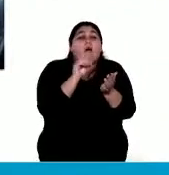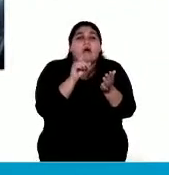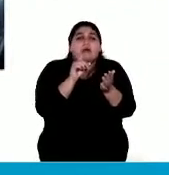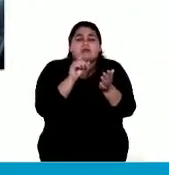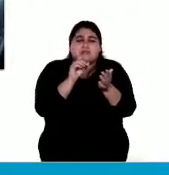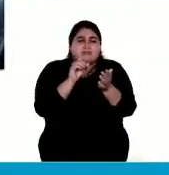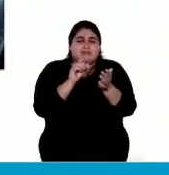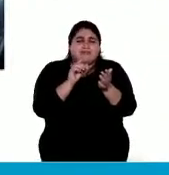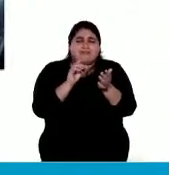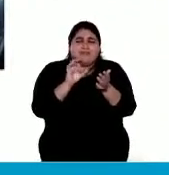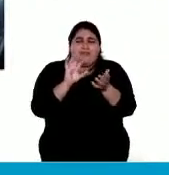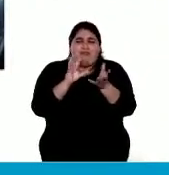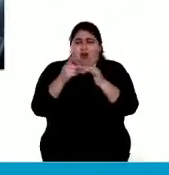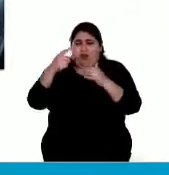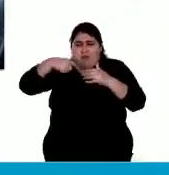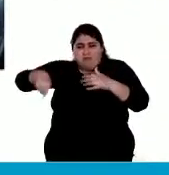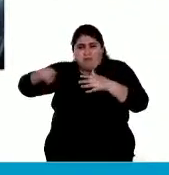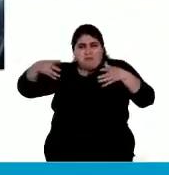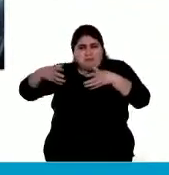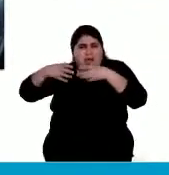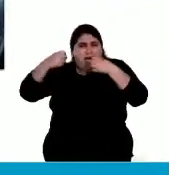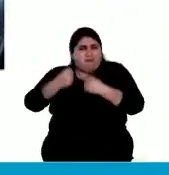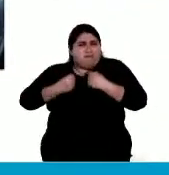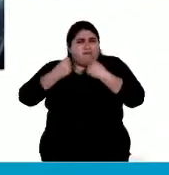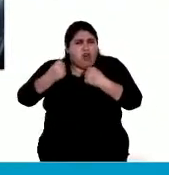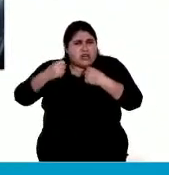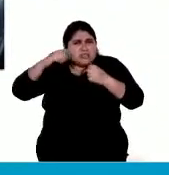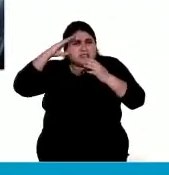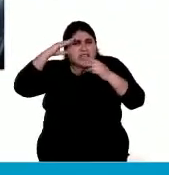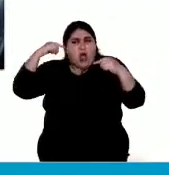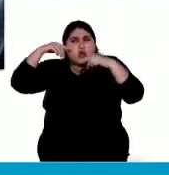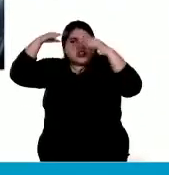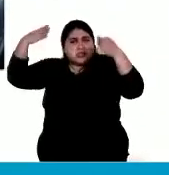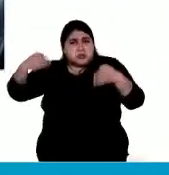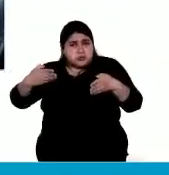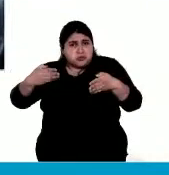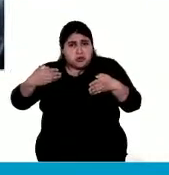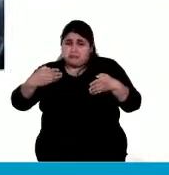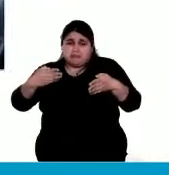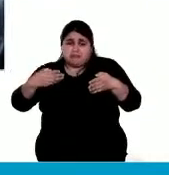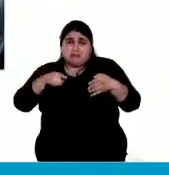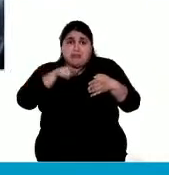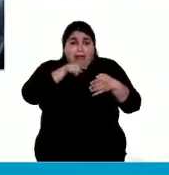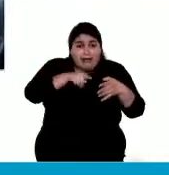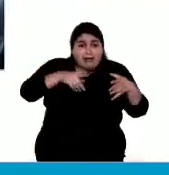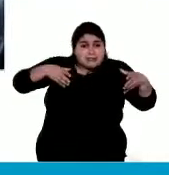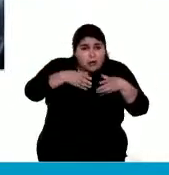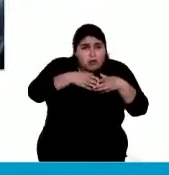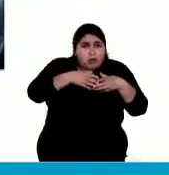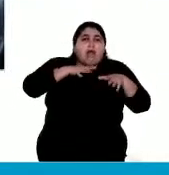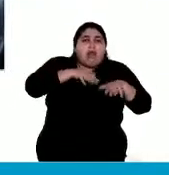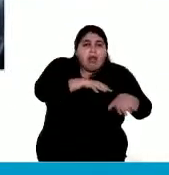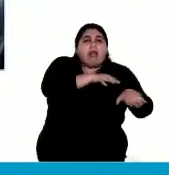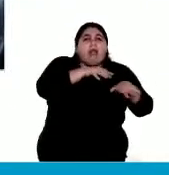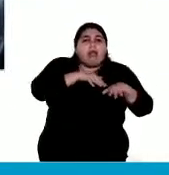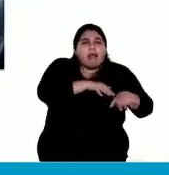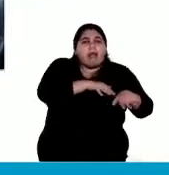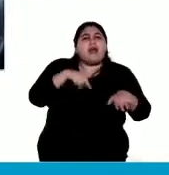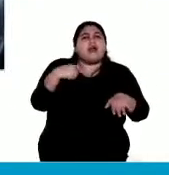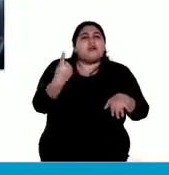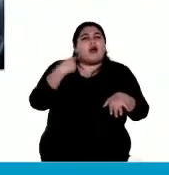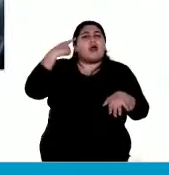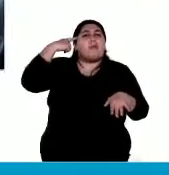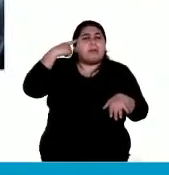pensada para servir al bien común, salieran a protestar, ¿sí? Y consideraran que era normal rodear